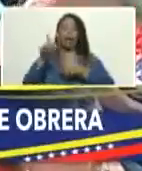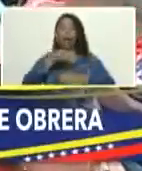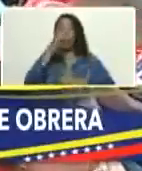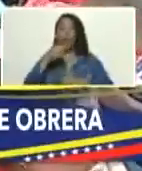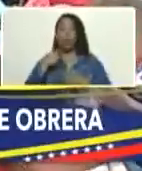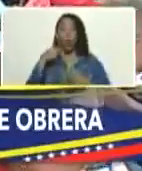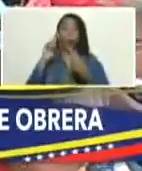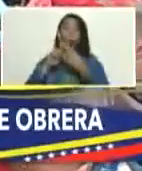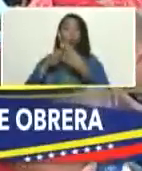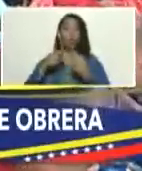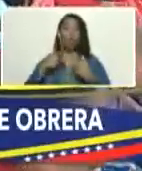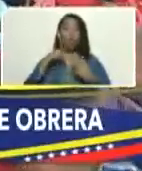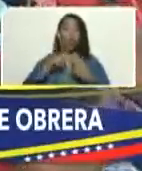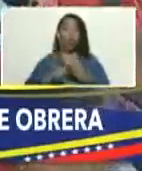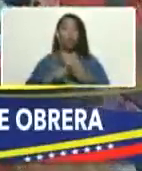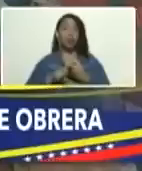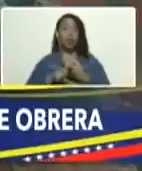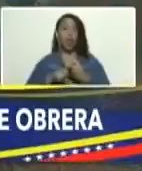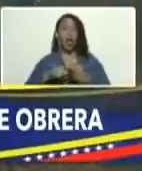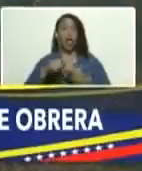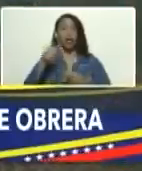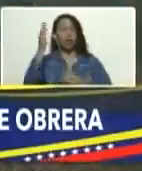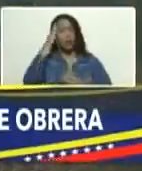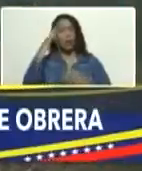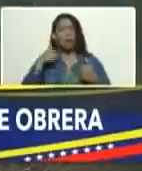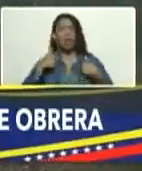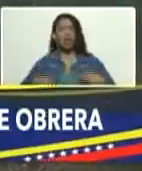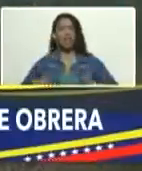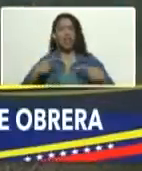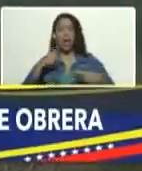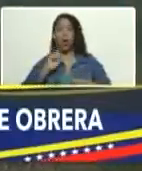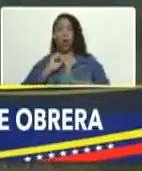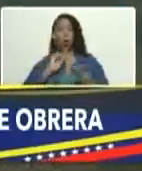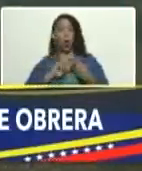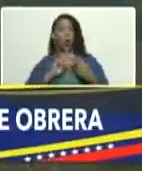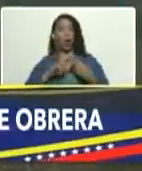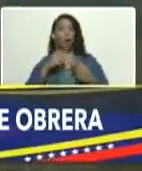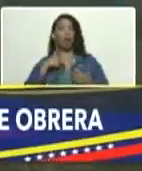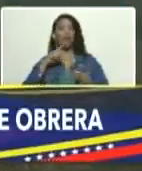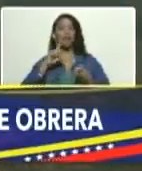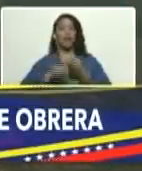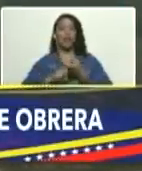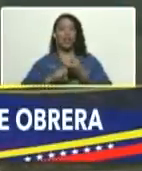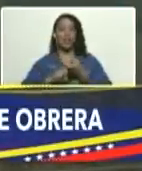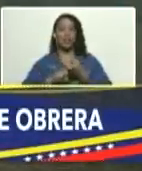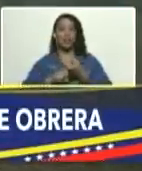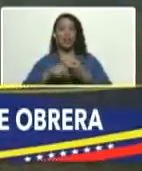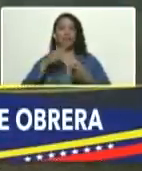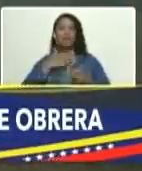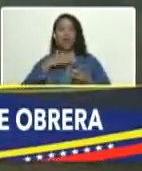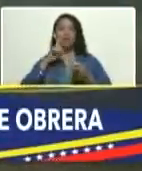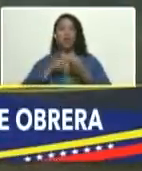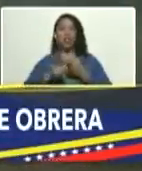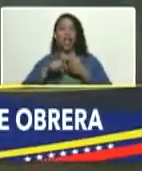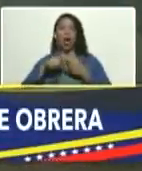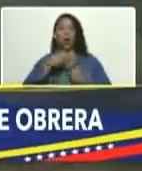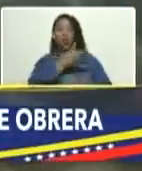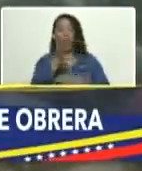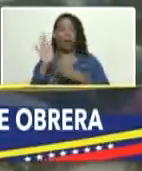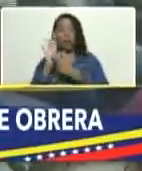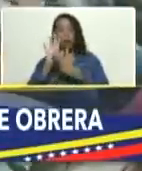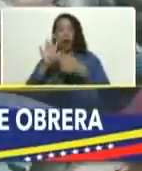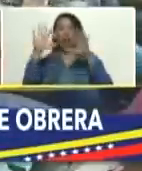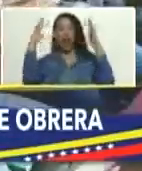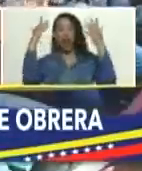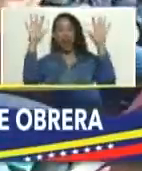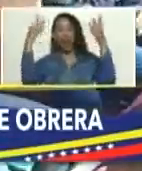a Cilinda, ¿quién sabe qué hubiera sido mi vida sin conocerla a ella? Aquí está Cilinda, se las presento, denle su